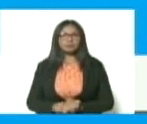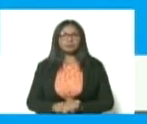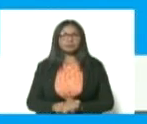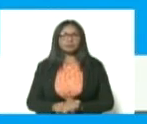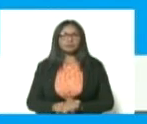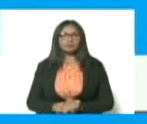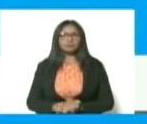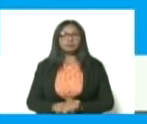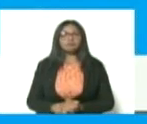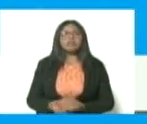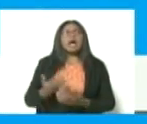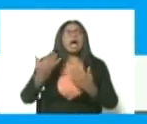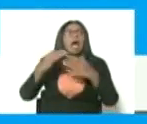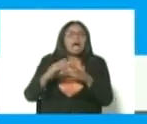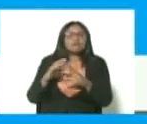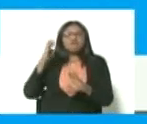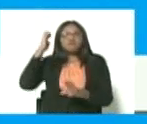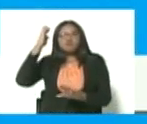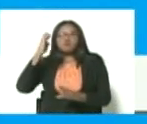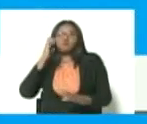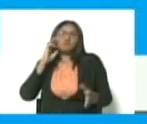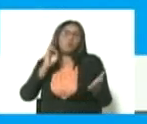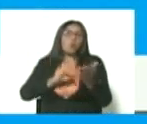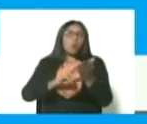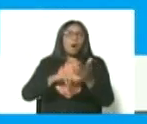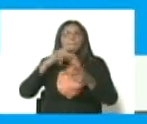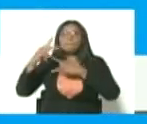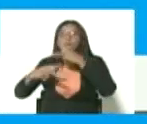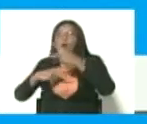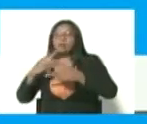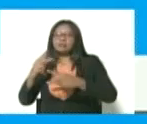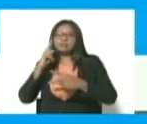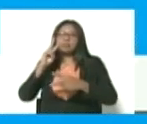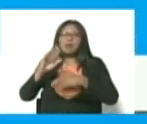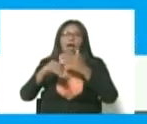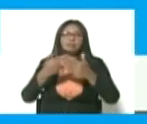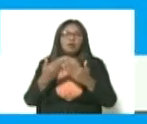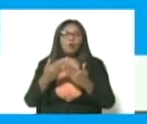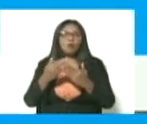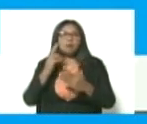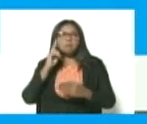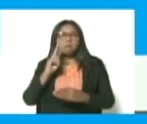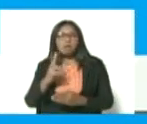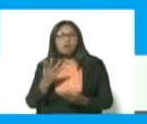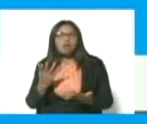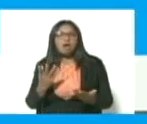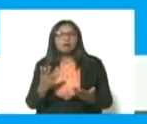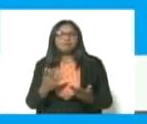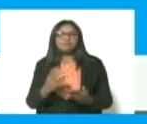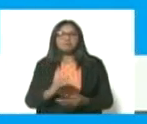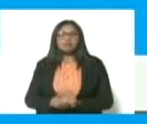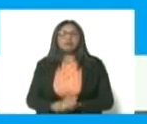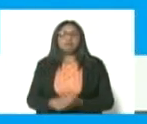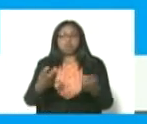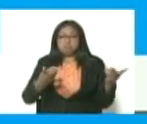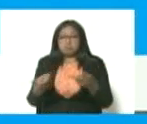Ah, que en Europa la realidad política empieza a ser leída desde otra visual.